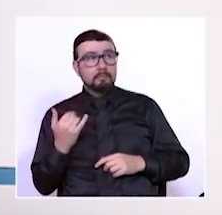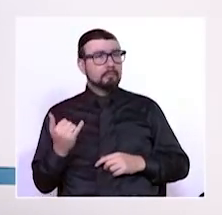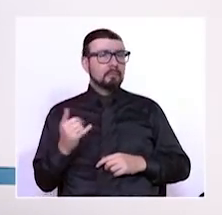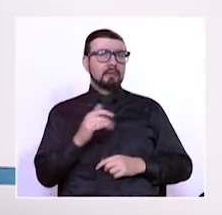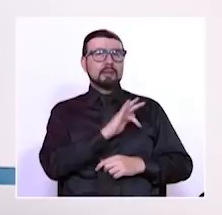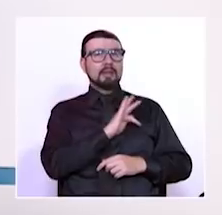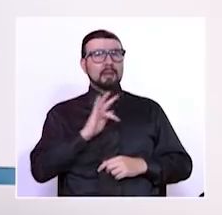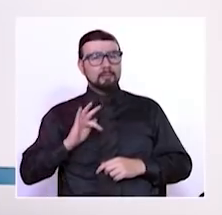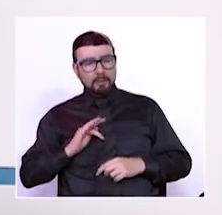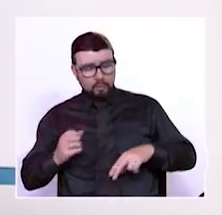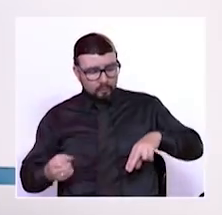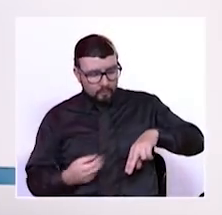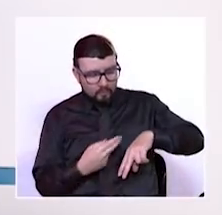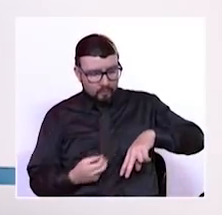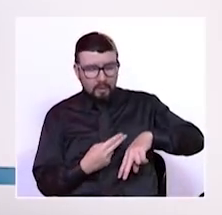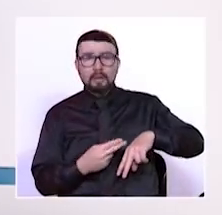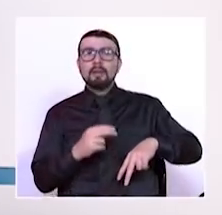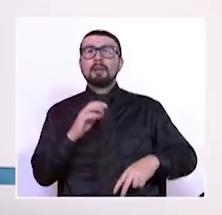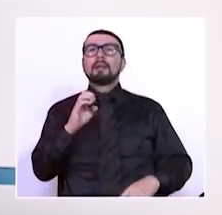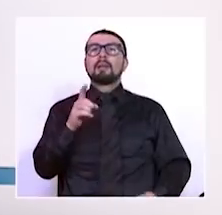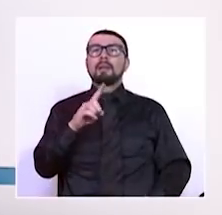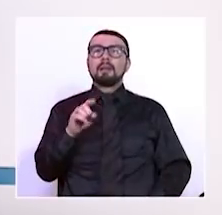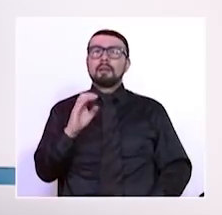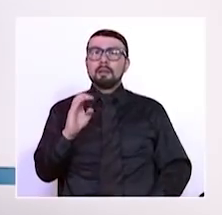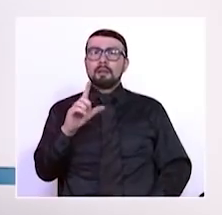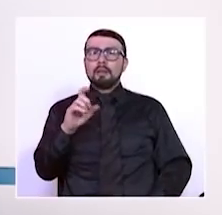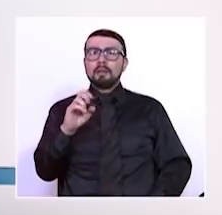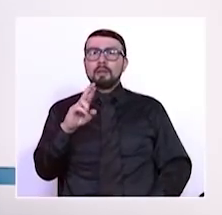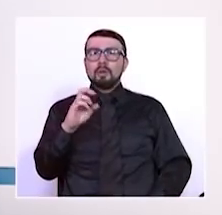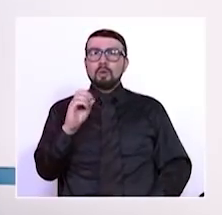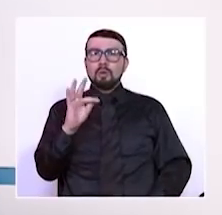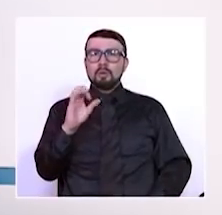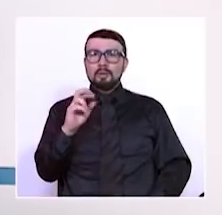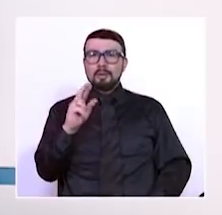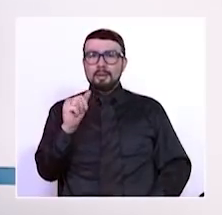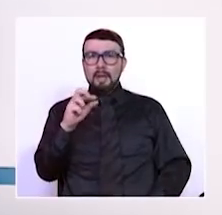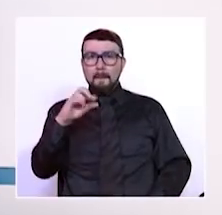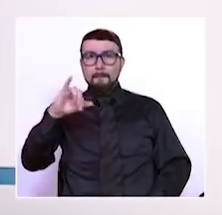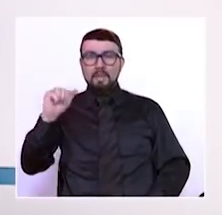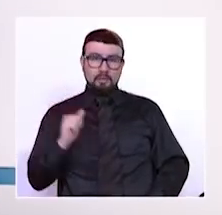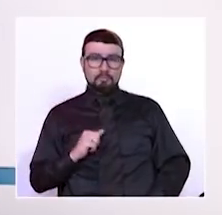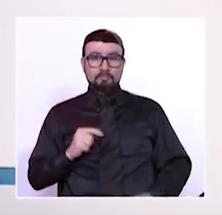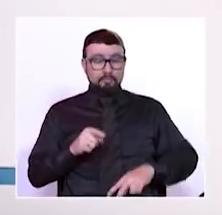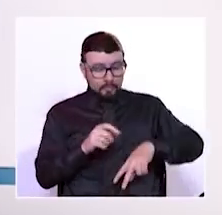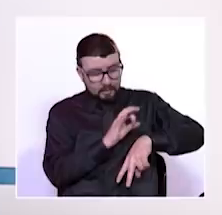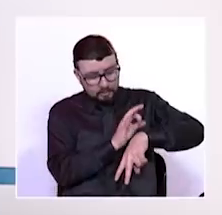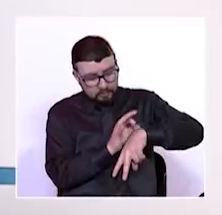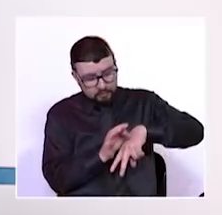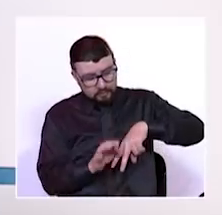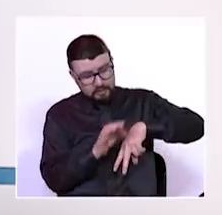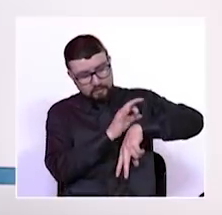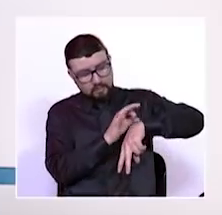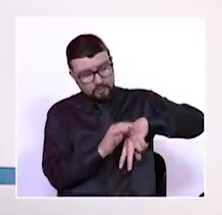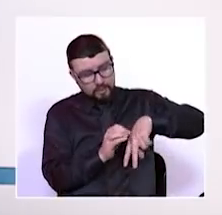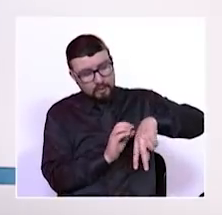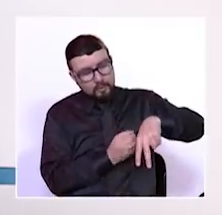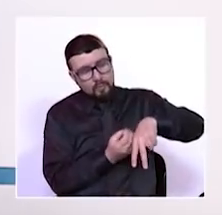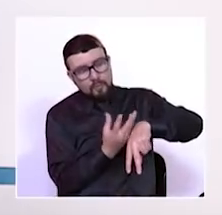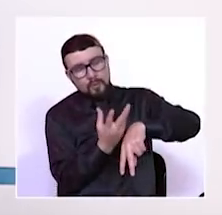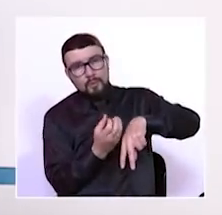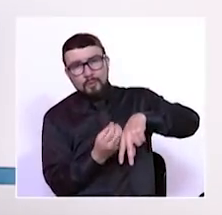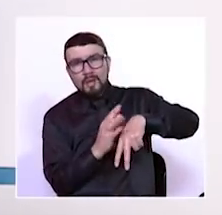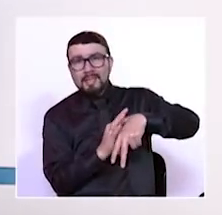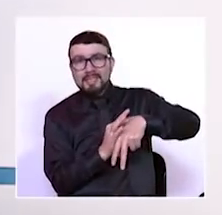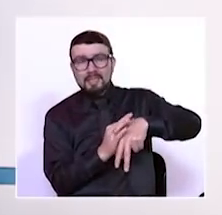la escleroterapia. Porque es que a veces esas úlceras tienen unos vasos que la están nutriendo y hace que la úlcera se